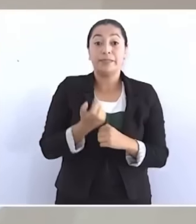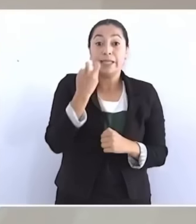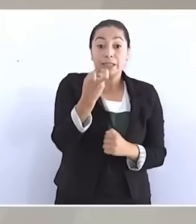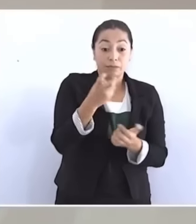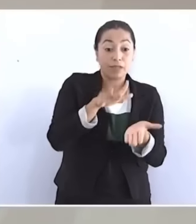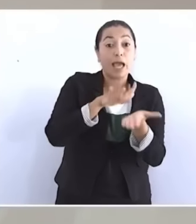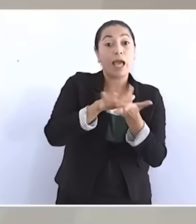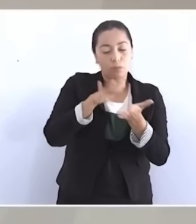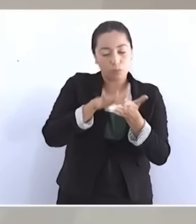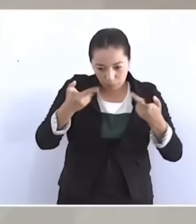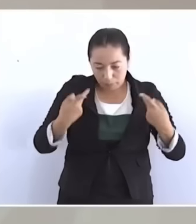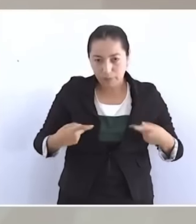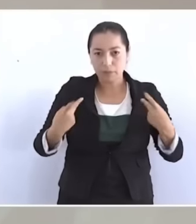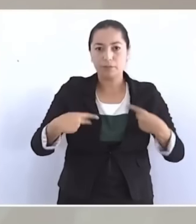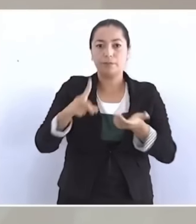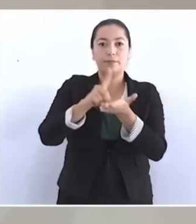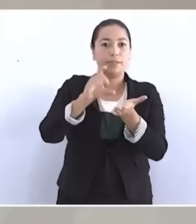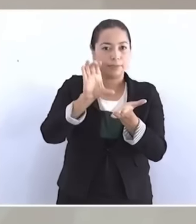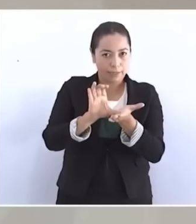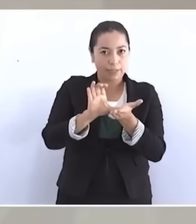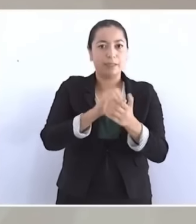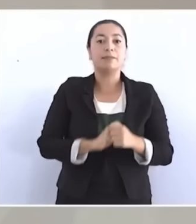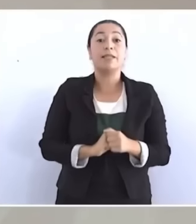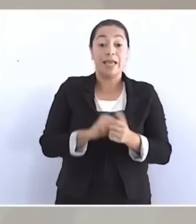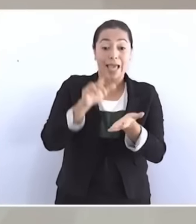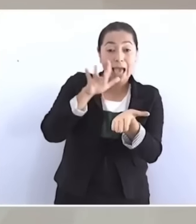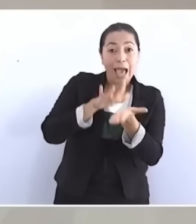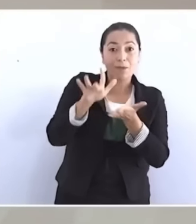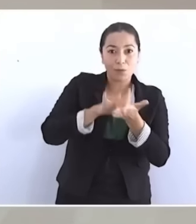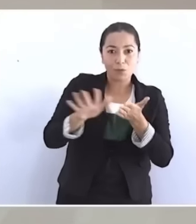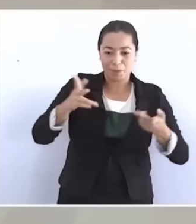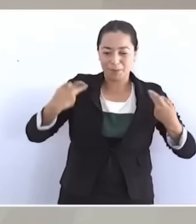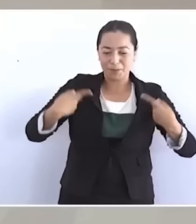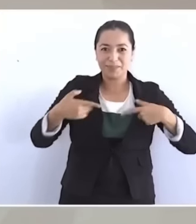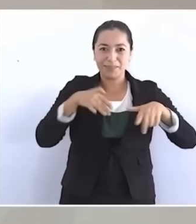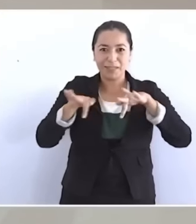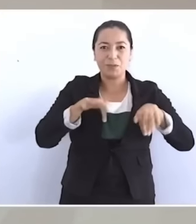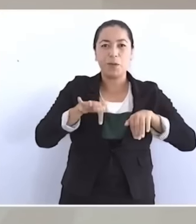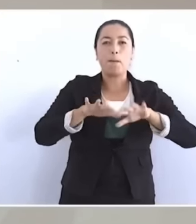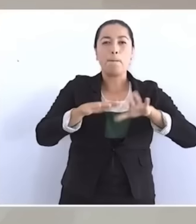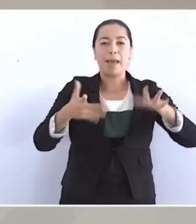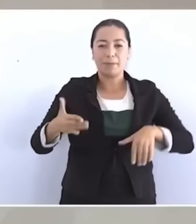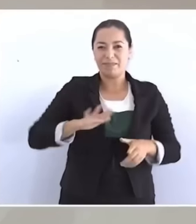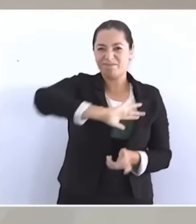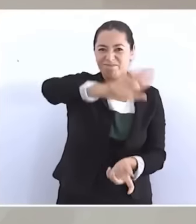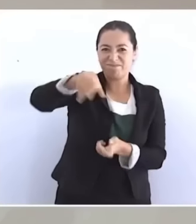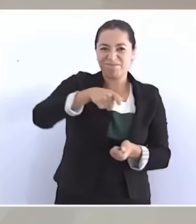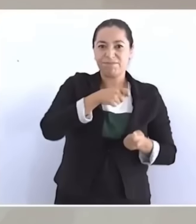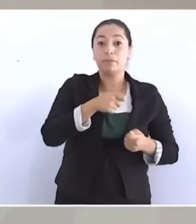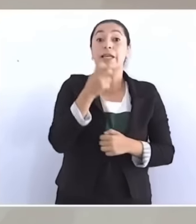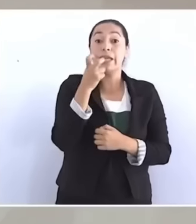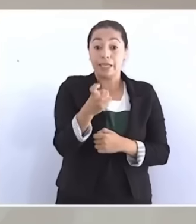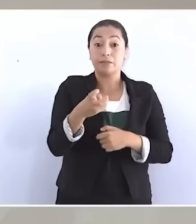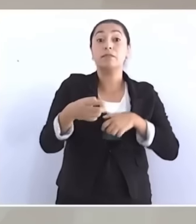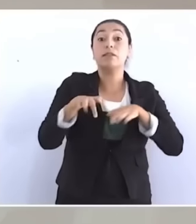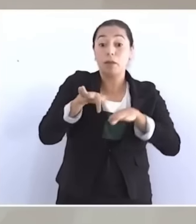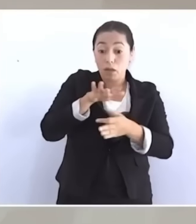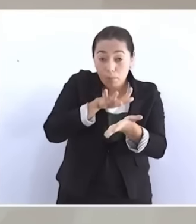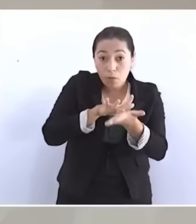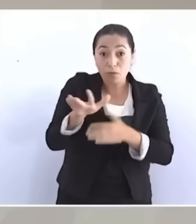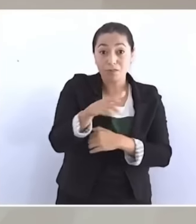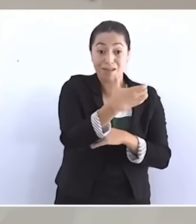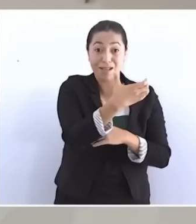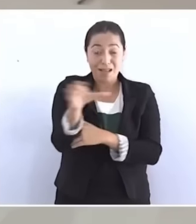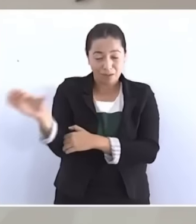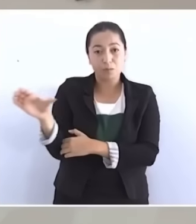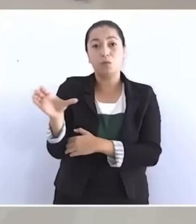con discapacidad. El apoyo a los pescadores. El apoyo al campo. Las